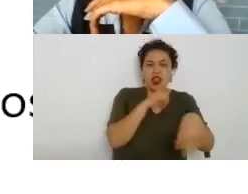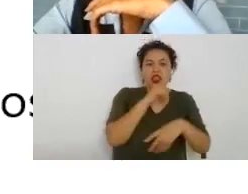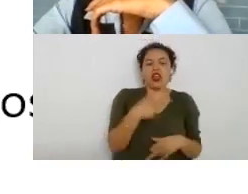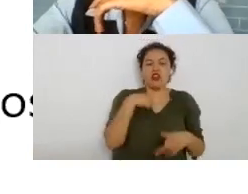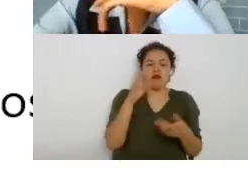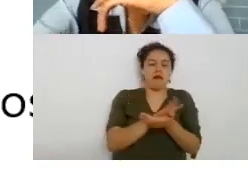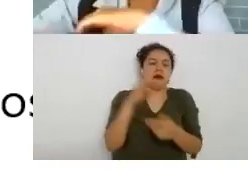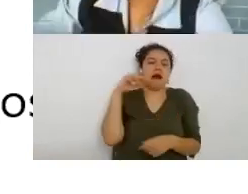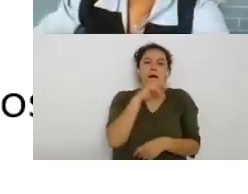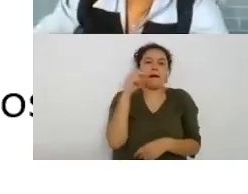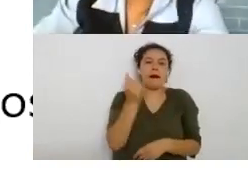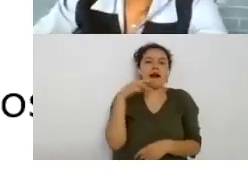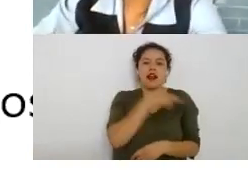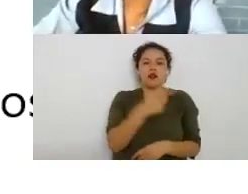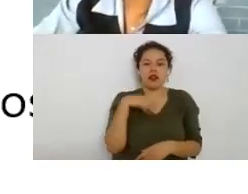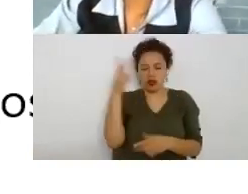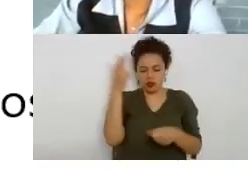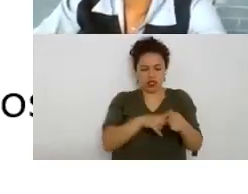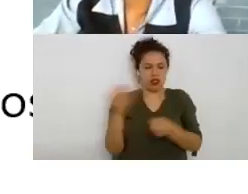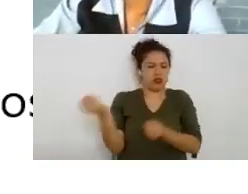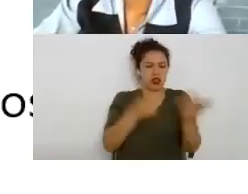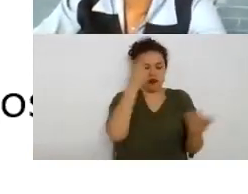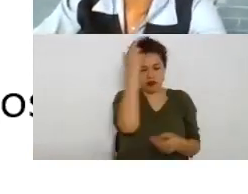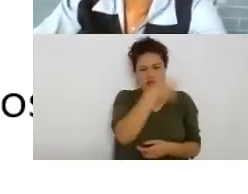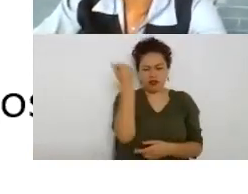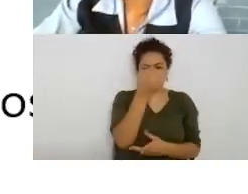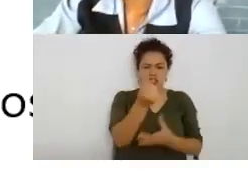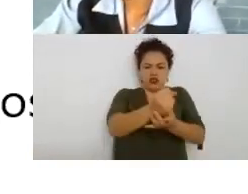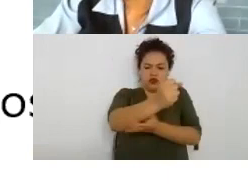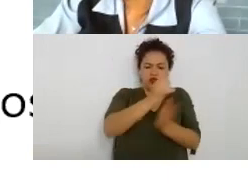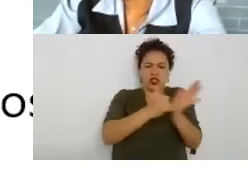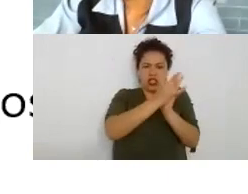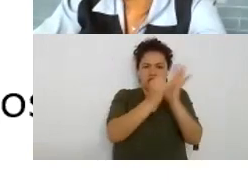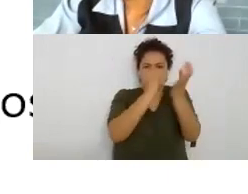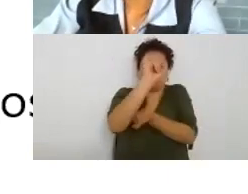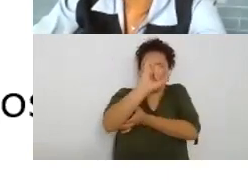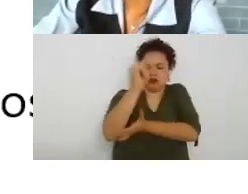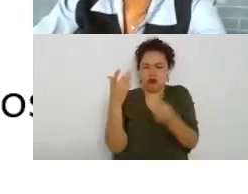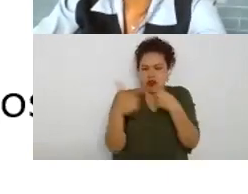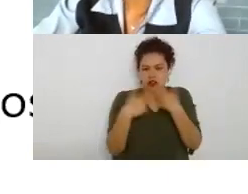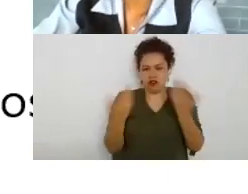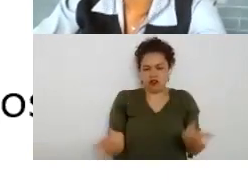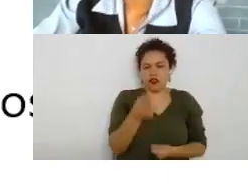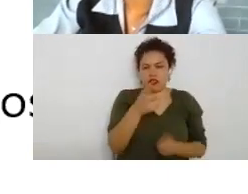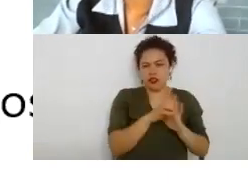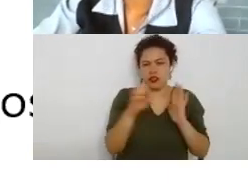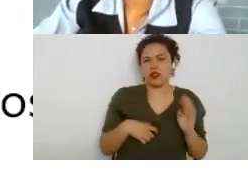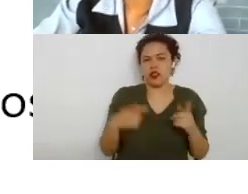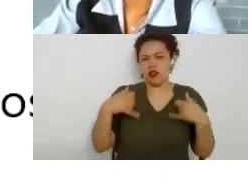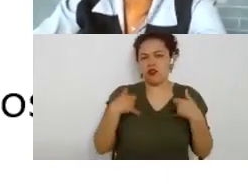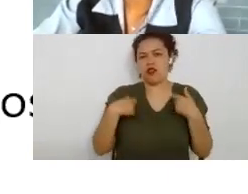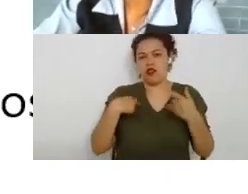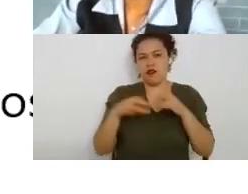pueda llevarlo a un hospital a que lo revisen y lo enyesen o le hagan lo que sea, ¿no? Digo, yo por ejemplo eso con los chicos con los que trabajo,